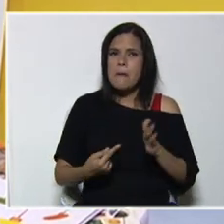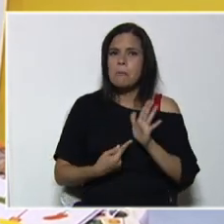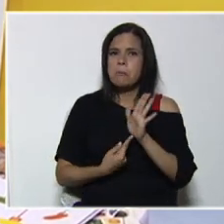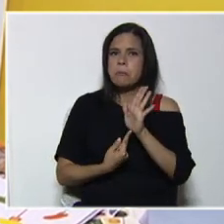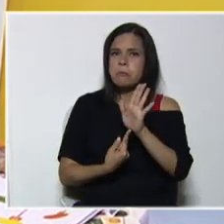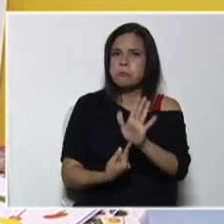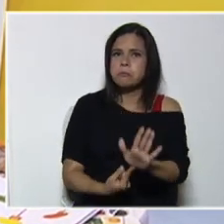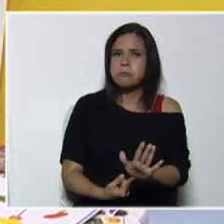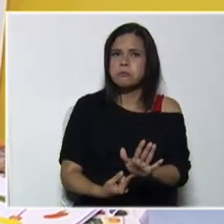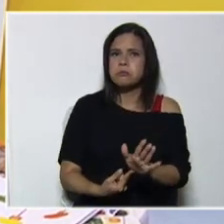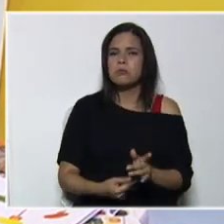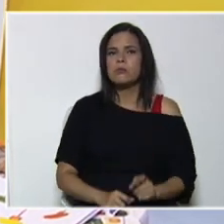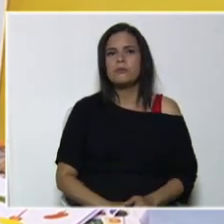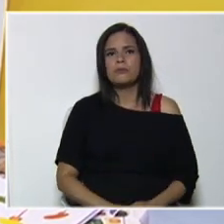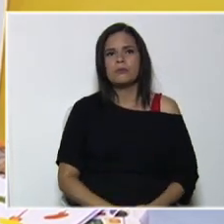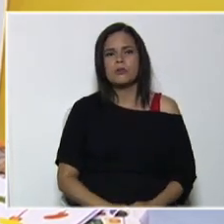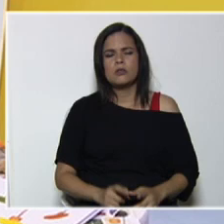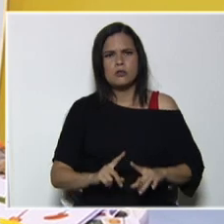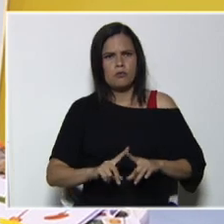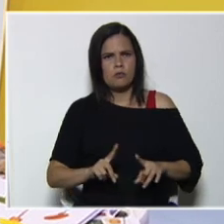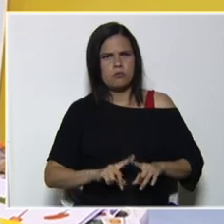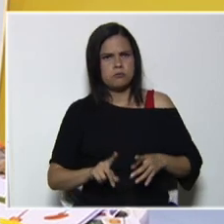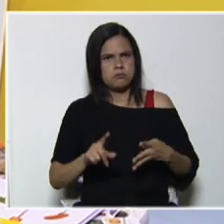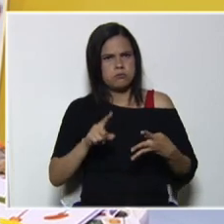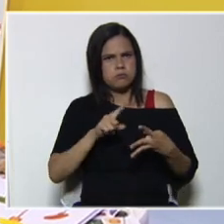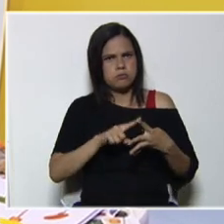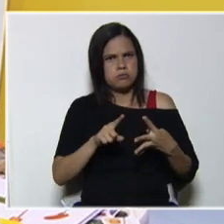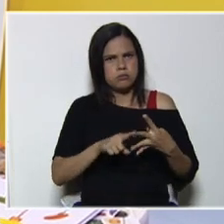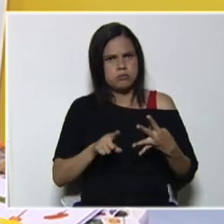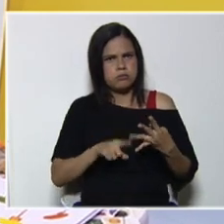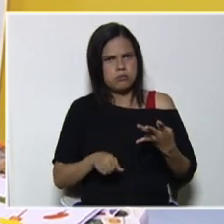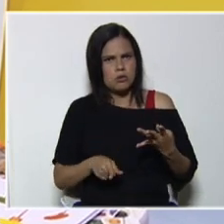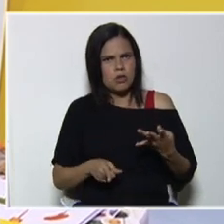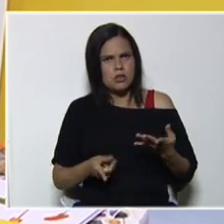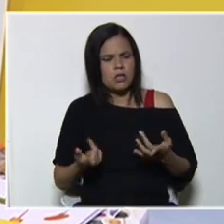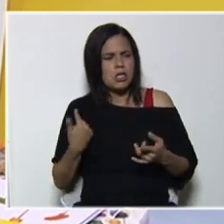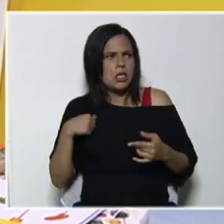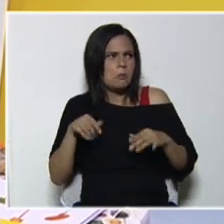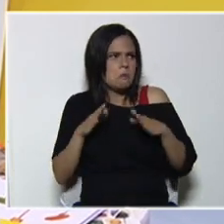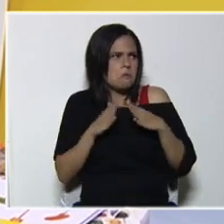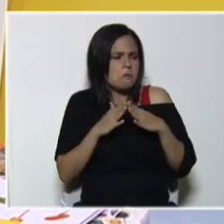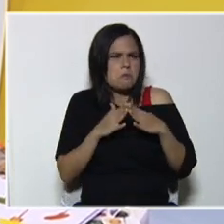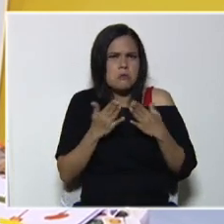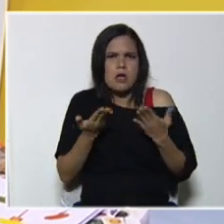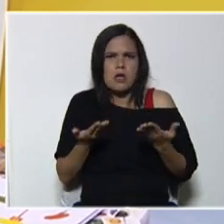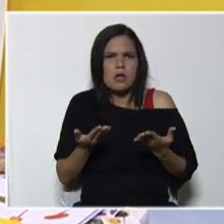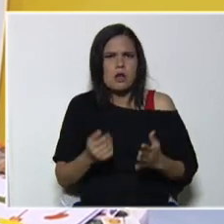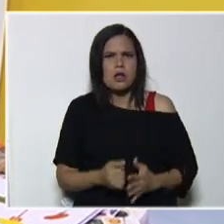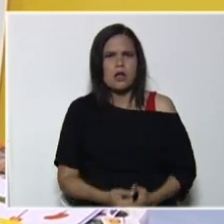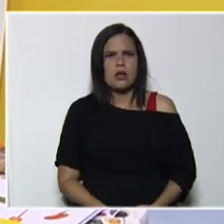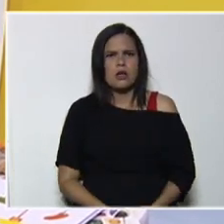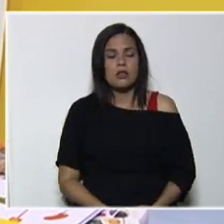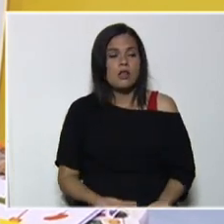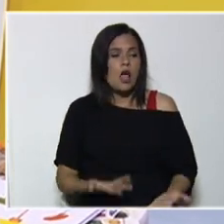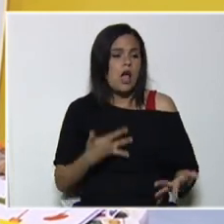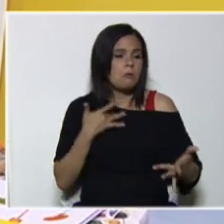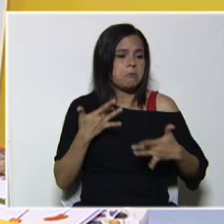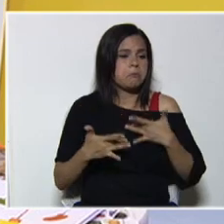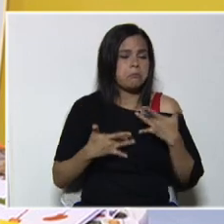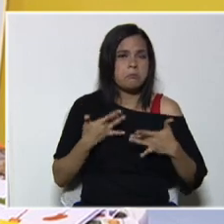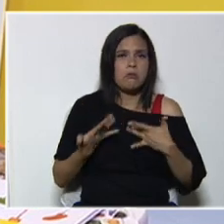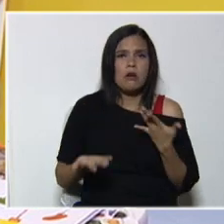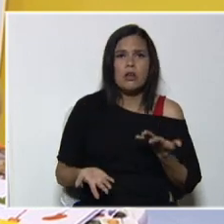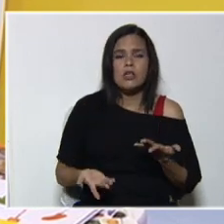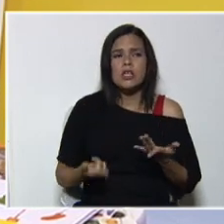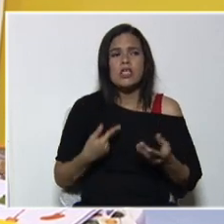presentándole varios objetos desde lo cotidiano, desde la casa, desde las actividades de